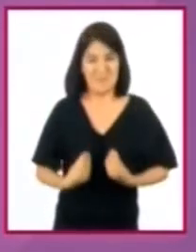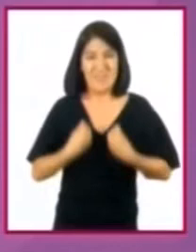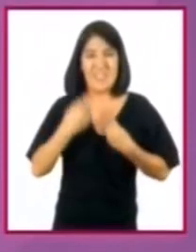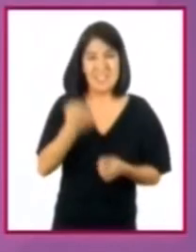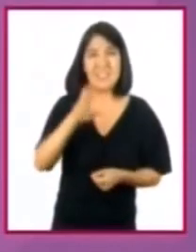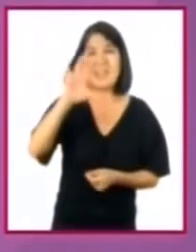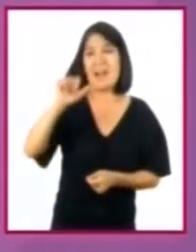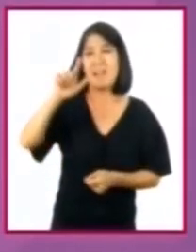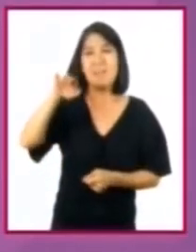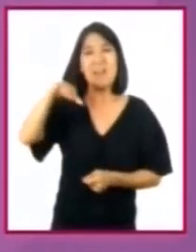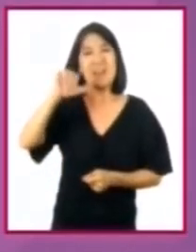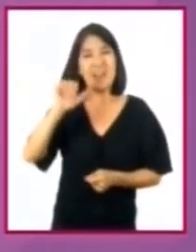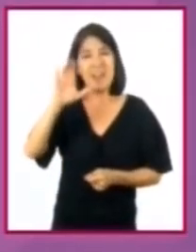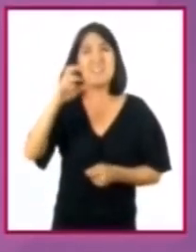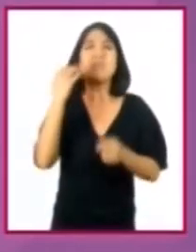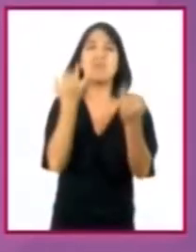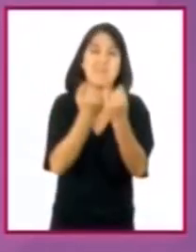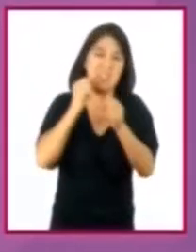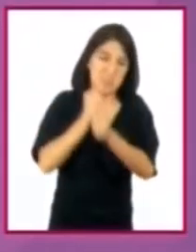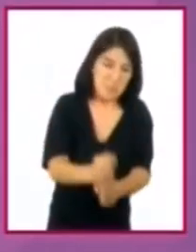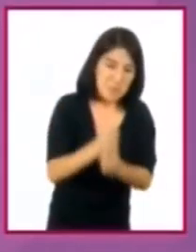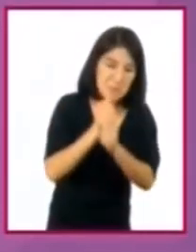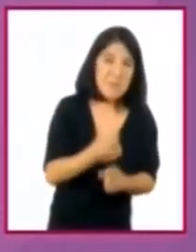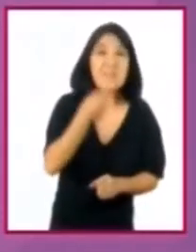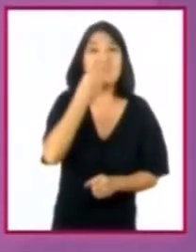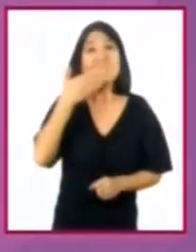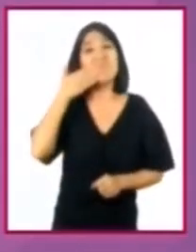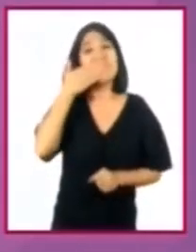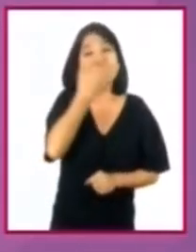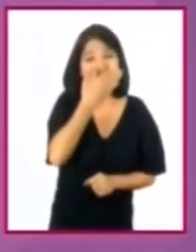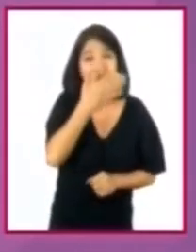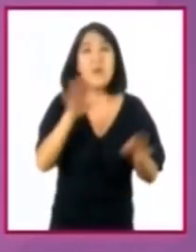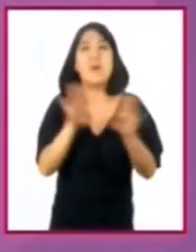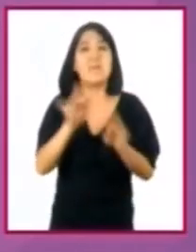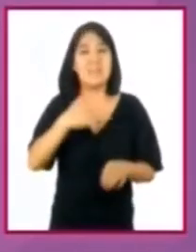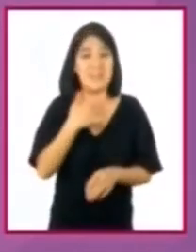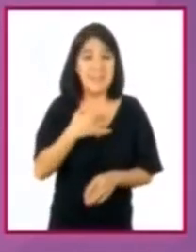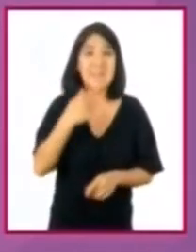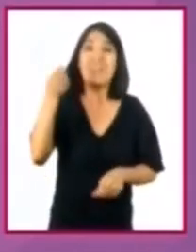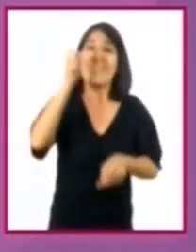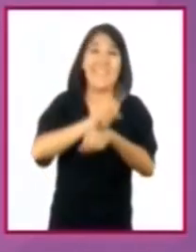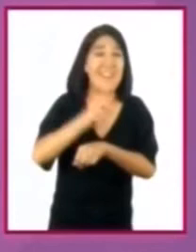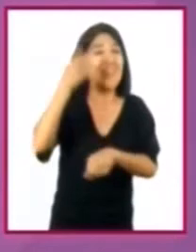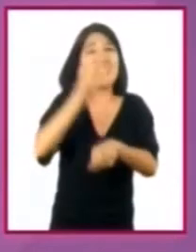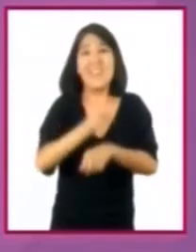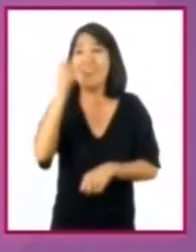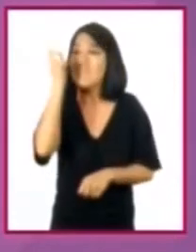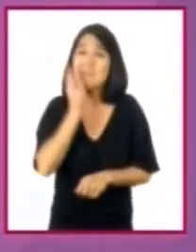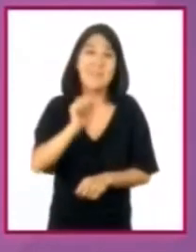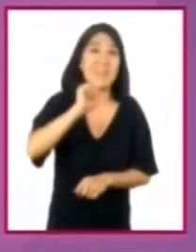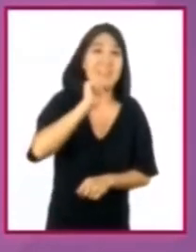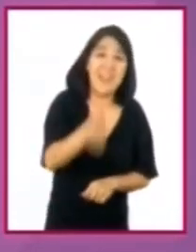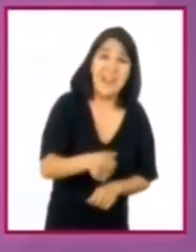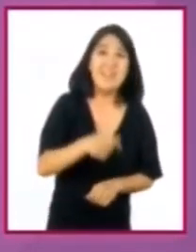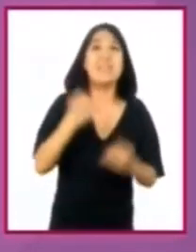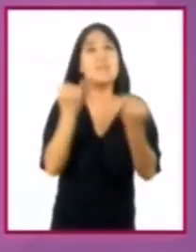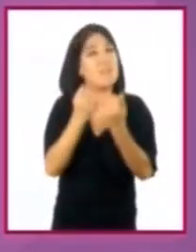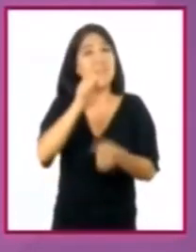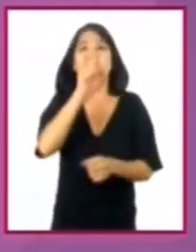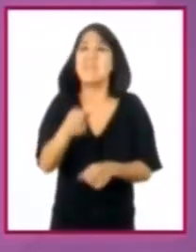y penitencia. Debíamos velar y ayunar. Pasábamos noches enteras sin dormir y también días enteros sin